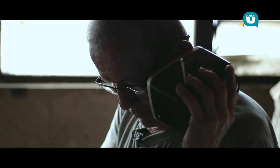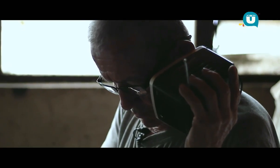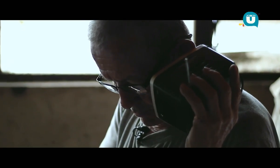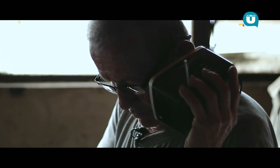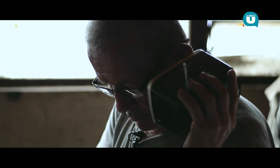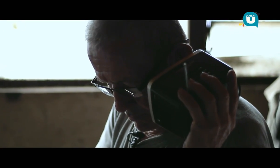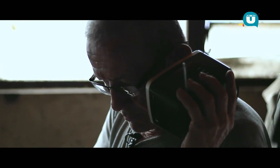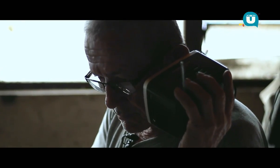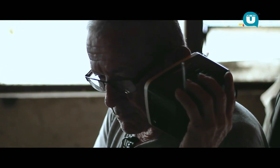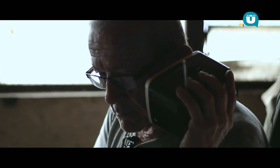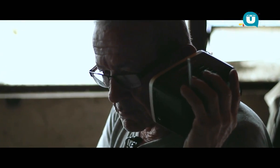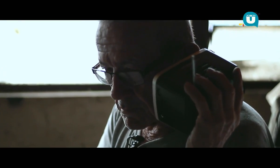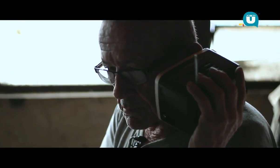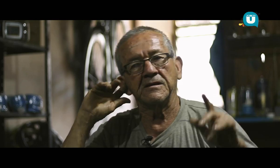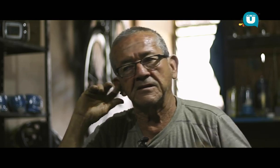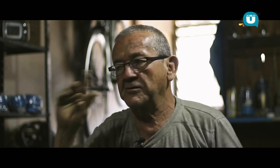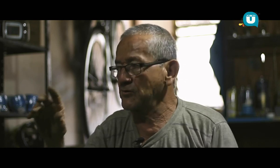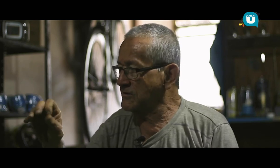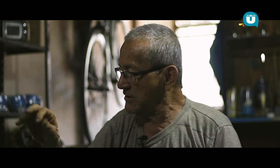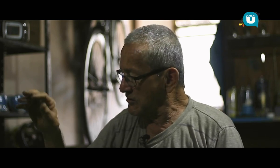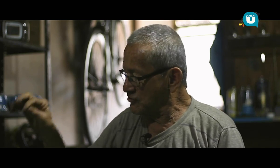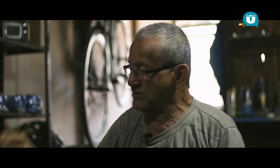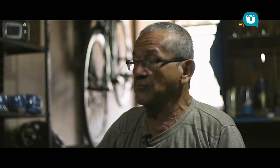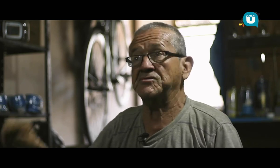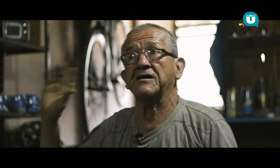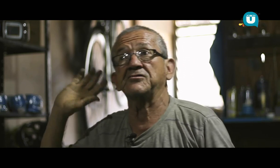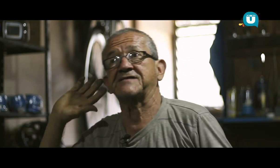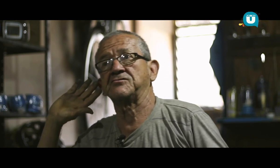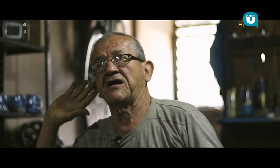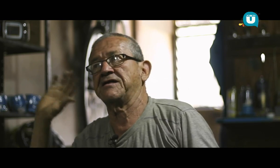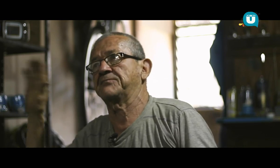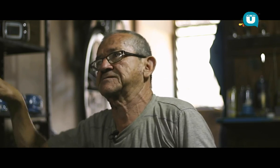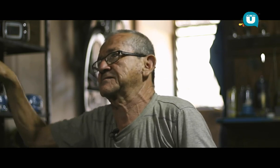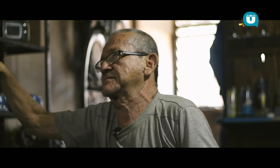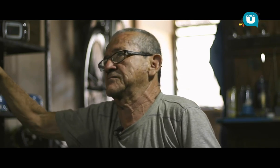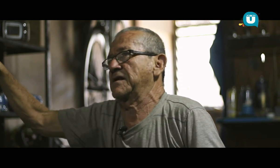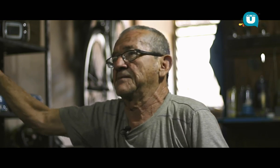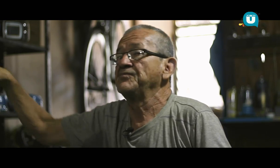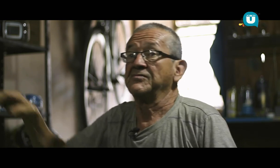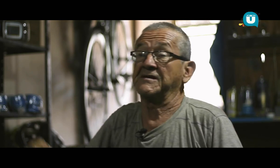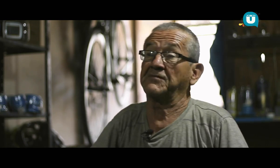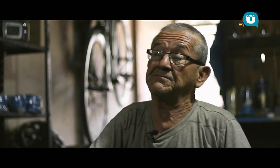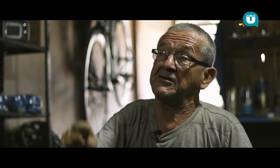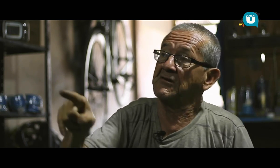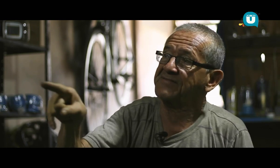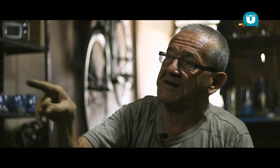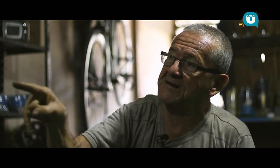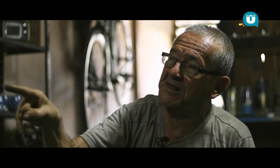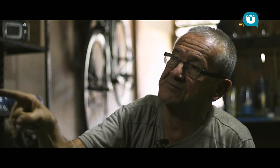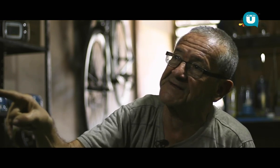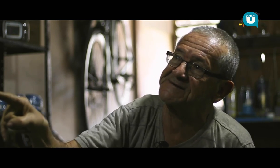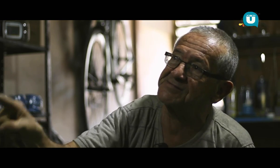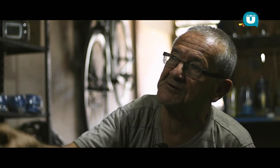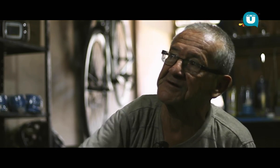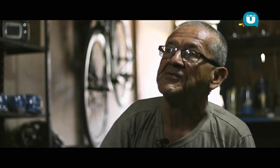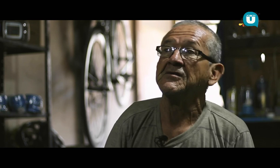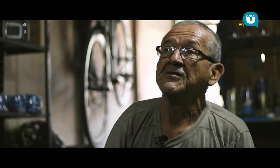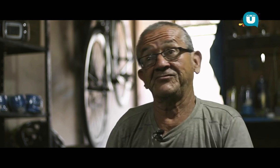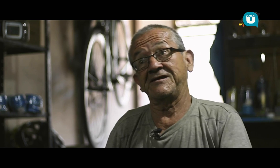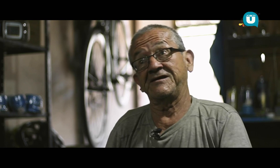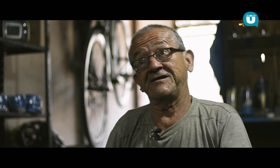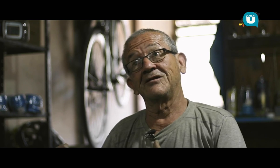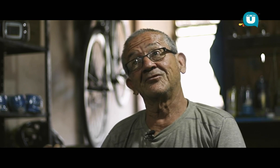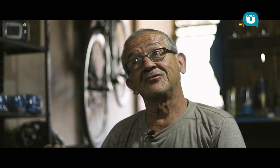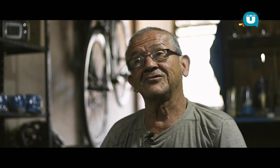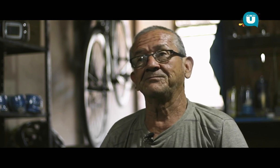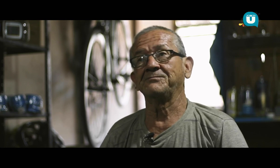comentarios, entonces se rodaba en ese momento. Escuchaba mucha radio estacionaria, pues, radio. Después vino el radio transistor,